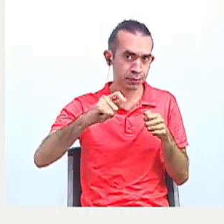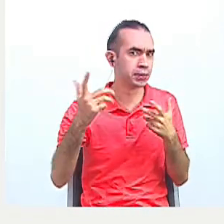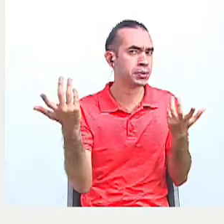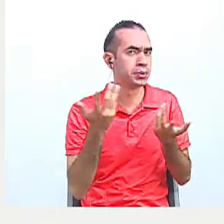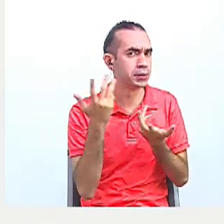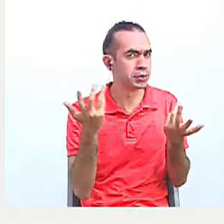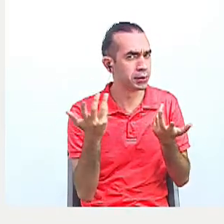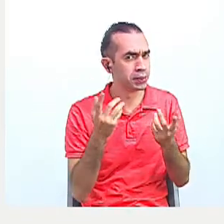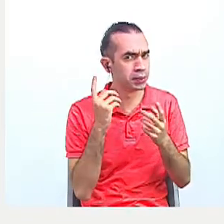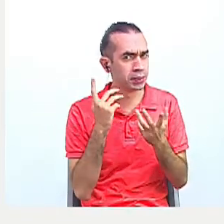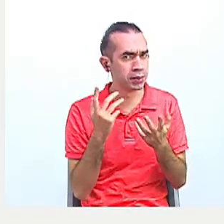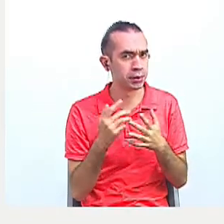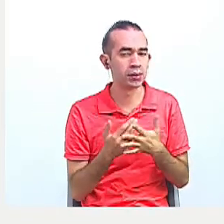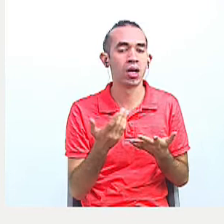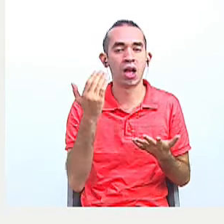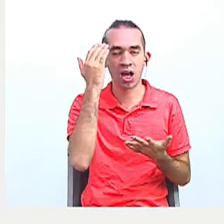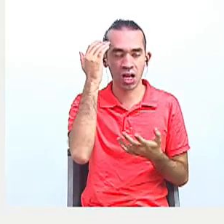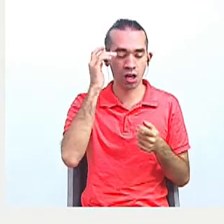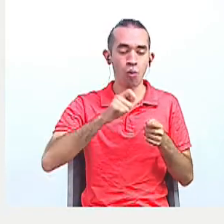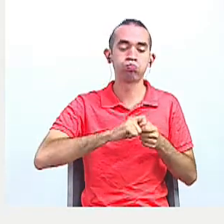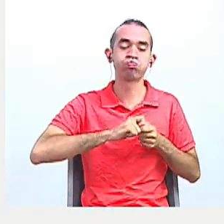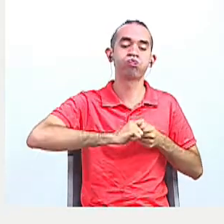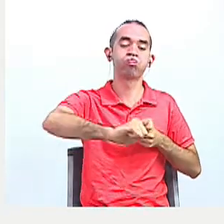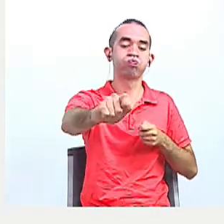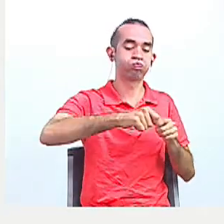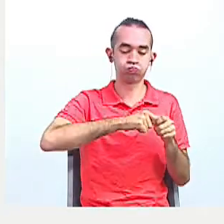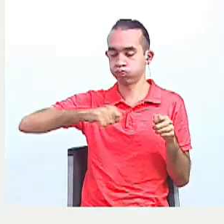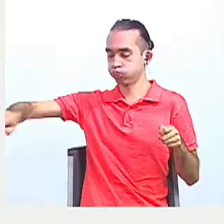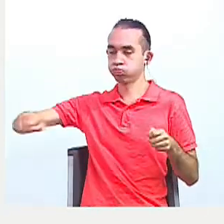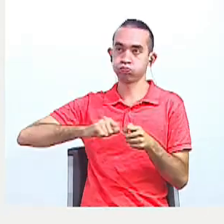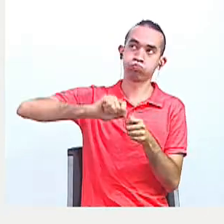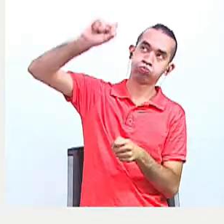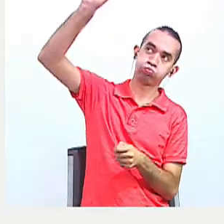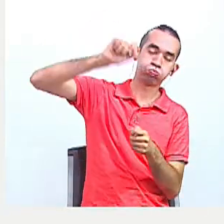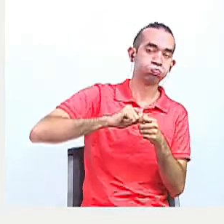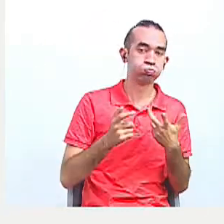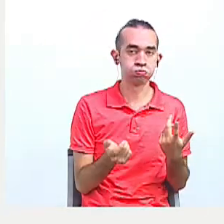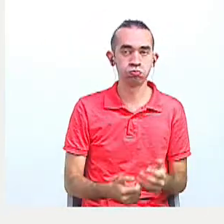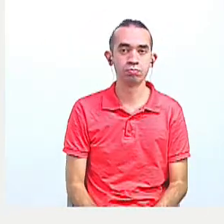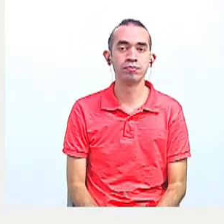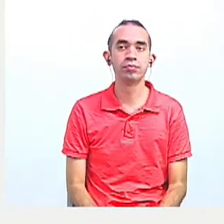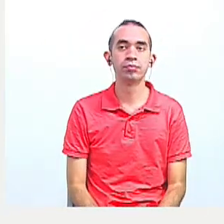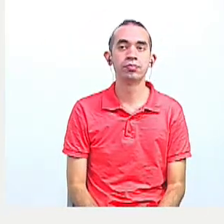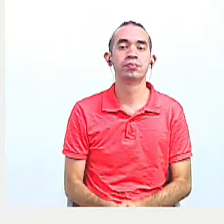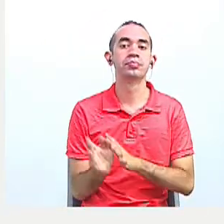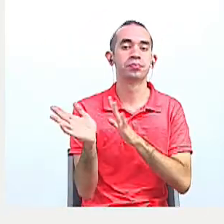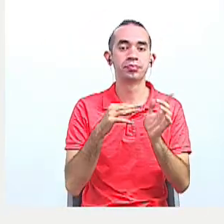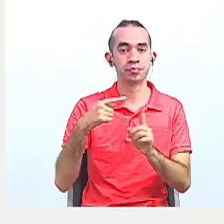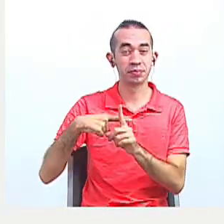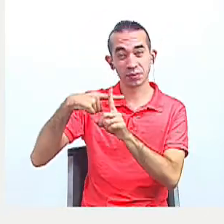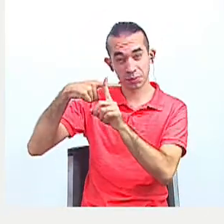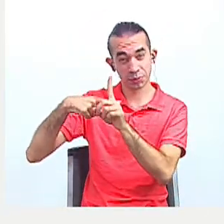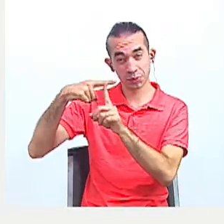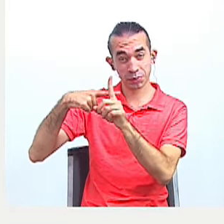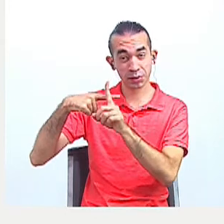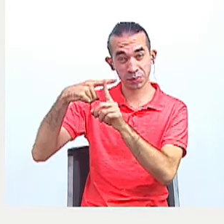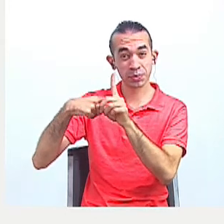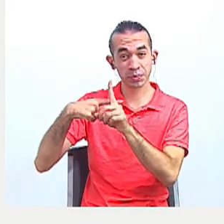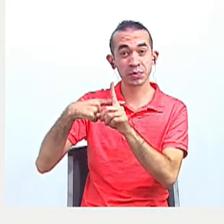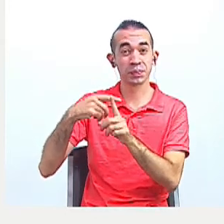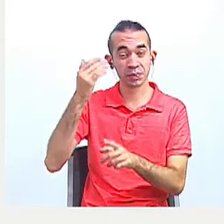cinta métrica? Para medir longitudes. Excelente. Ahora vemos un termómetro.